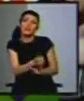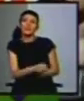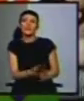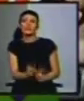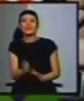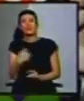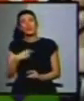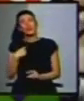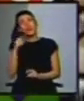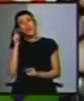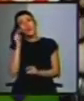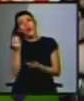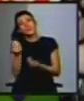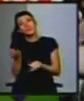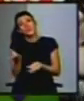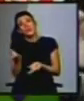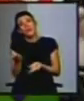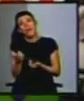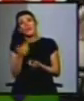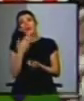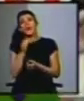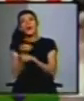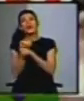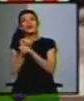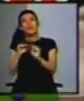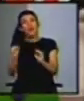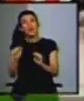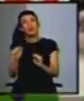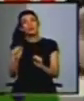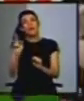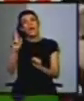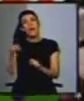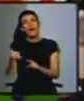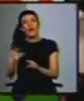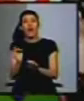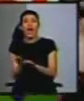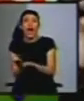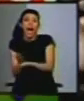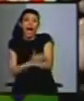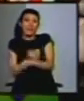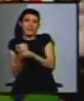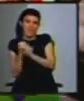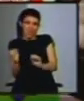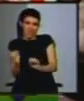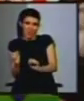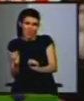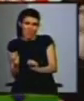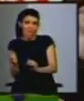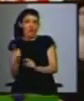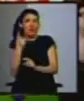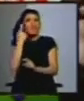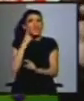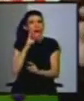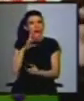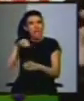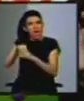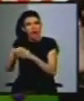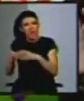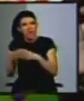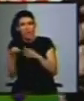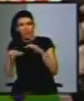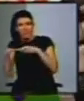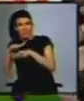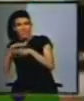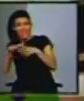esperado que el senador Antonio Horvath hubiese renunciado a las filas de Renovación Nacional un poco antes, sin generar este daño interno y este clima de